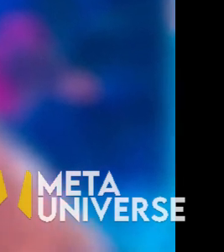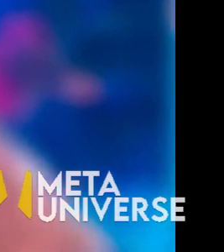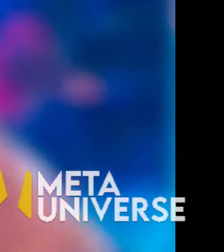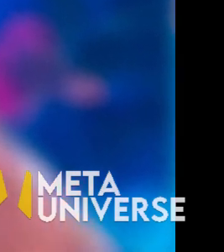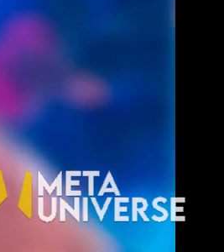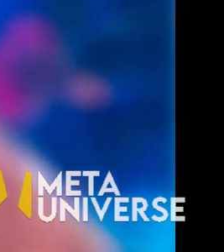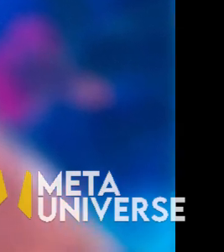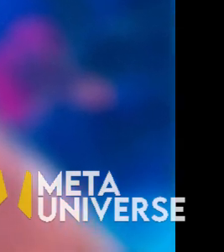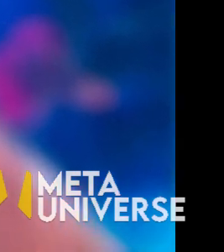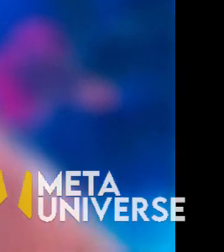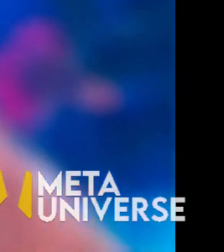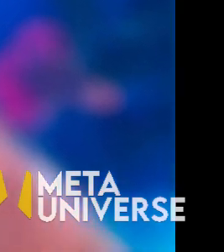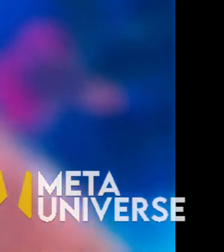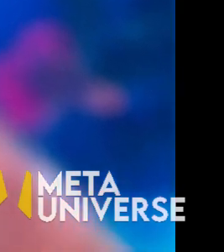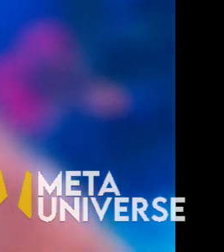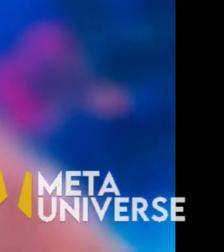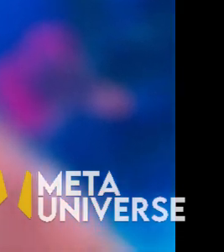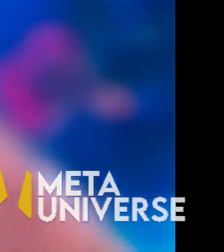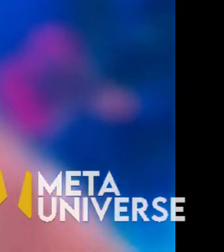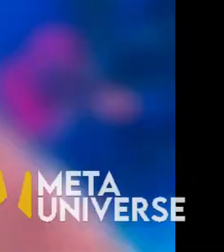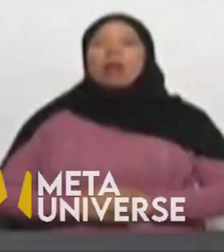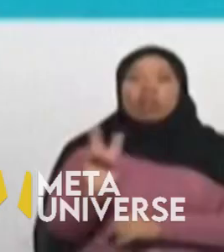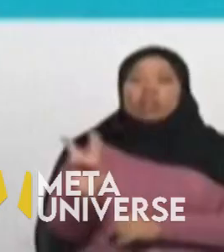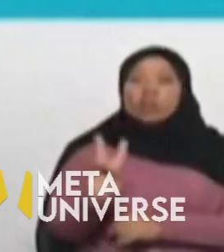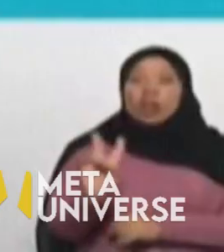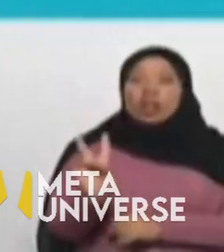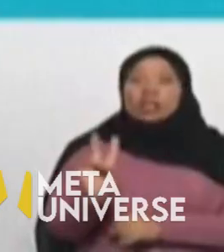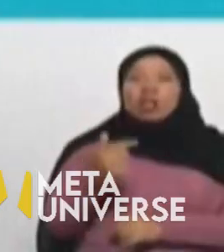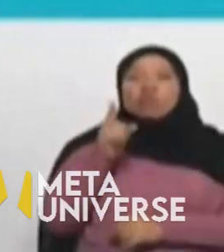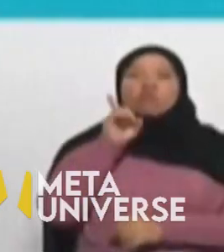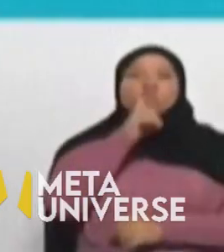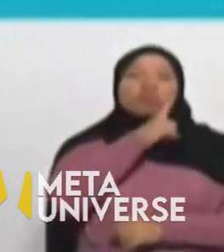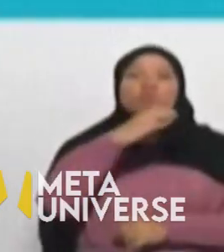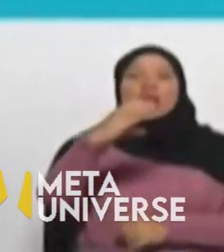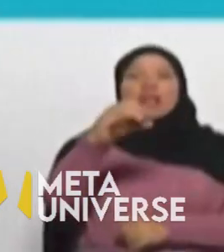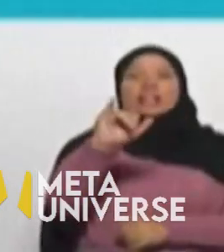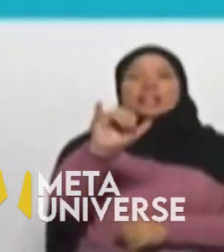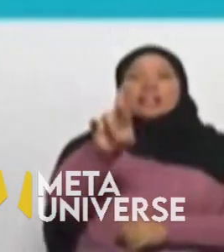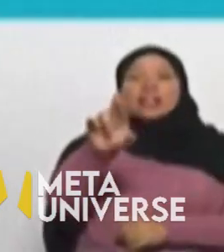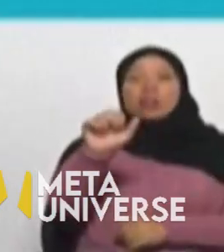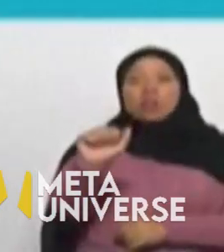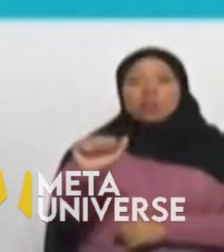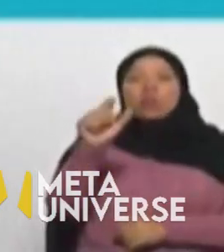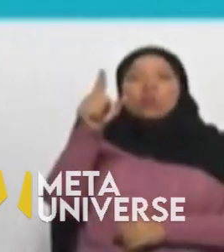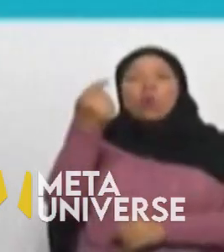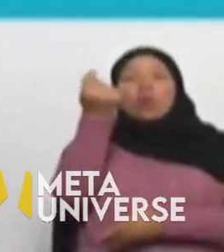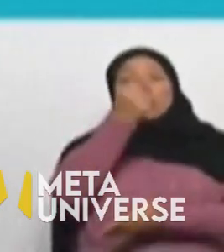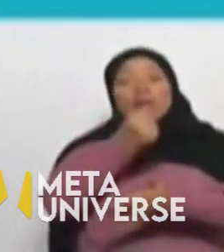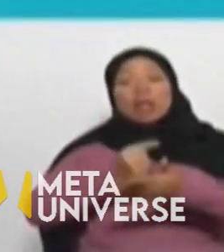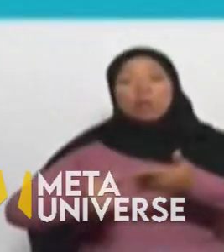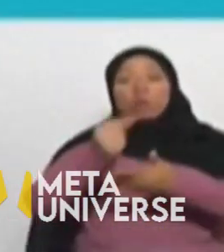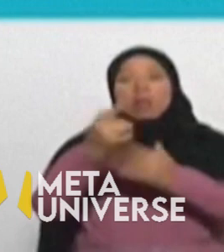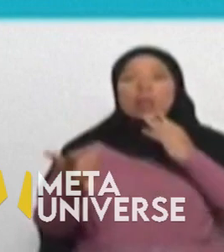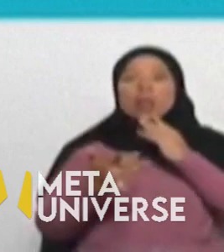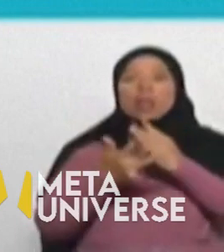innovaciones, Venezuela tiene que estar adelante. Entre muchas otras cosas, agregó que será un instrumento nuevo